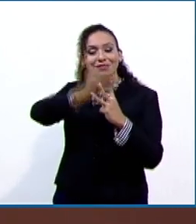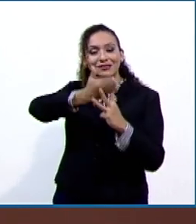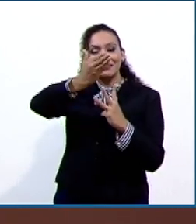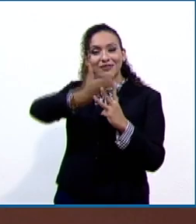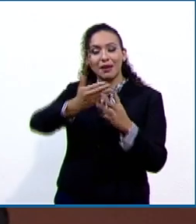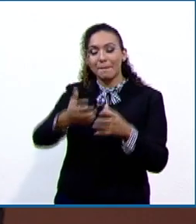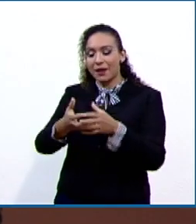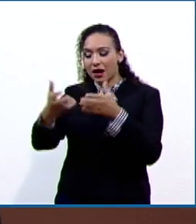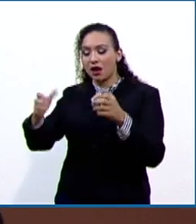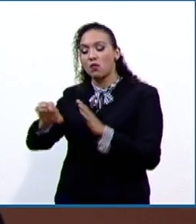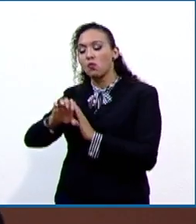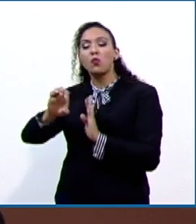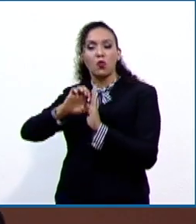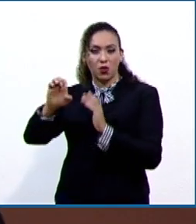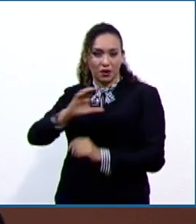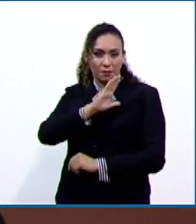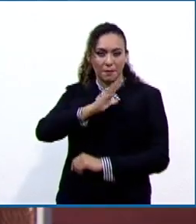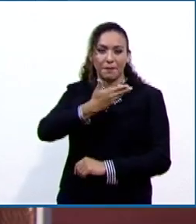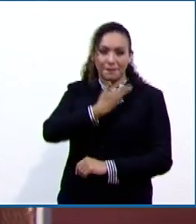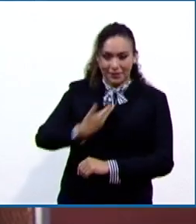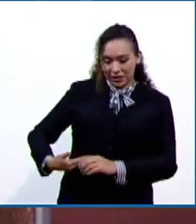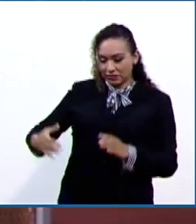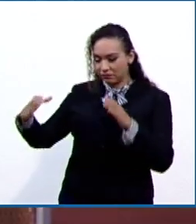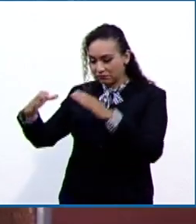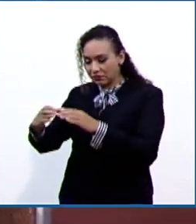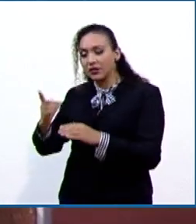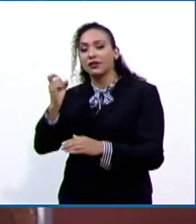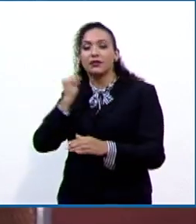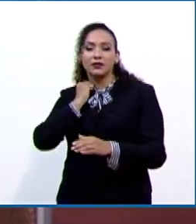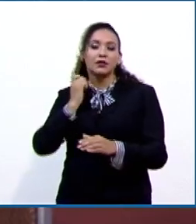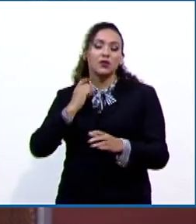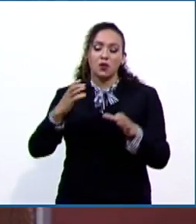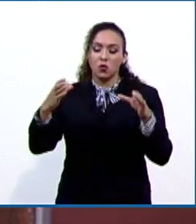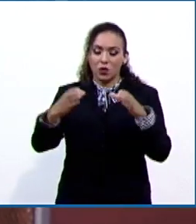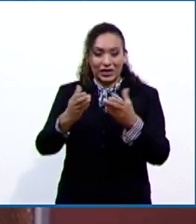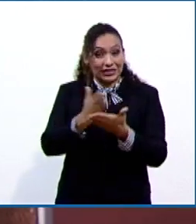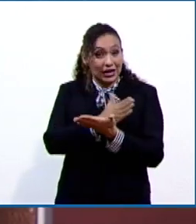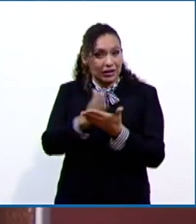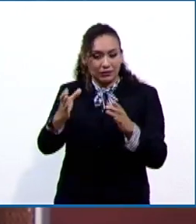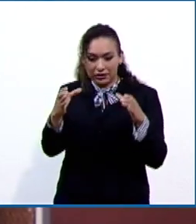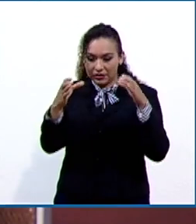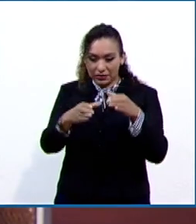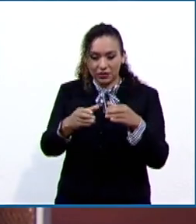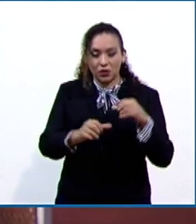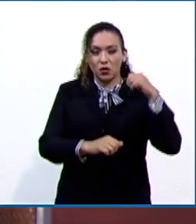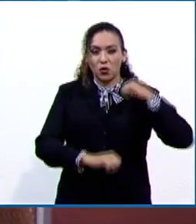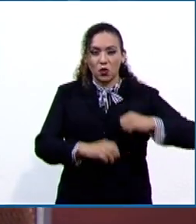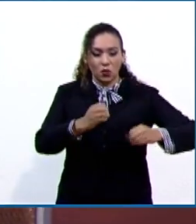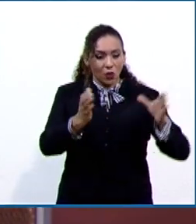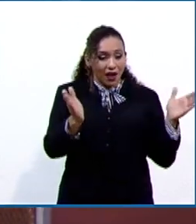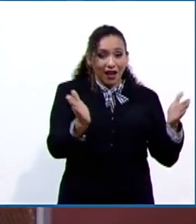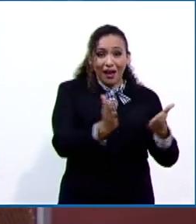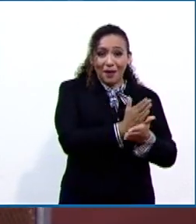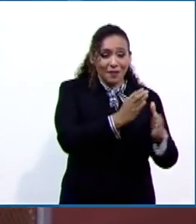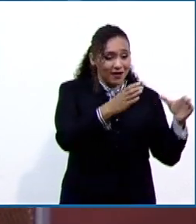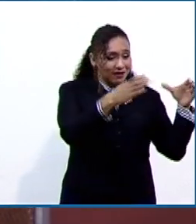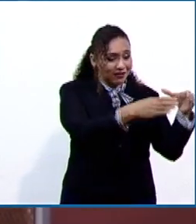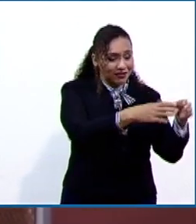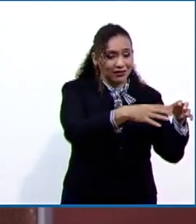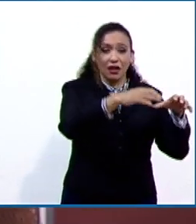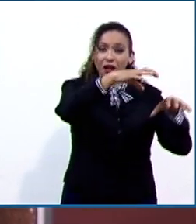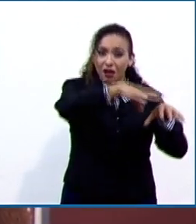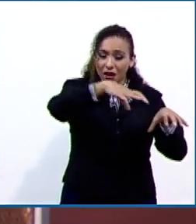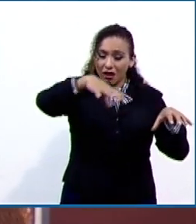de derechos fundamentales. La institucionalidad democrática, la independencia judicial, es donde